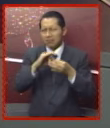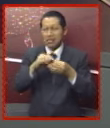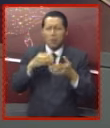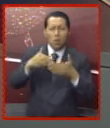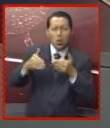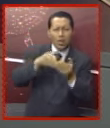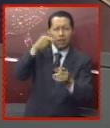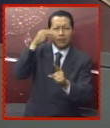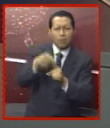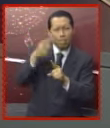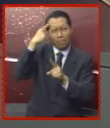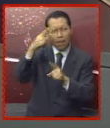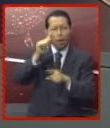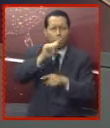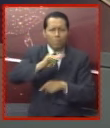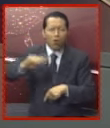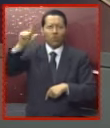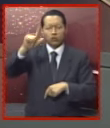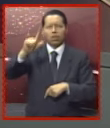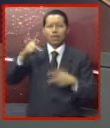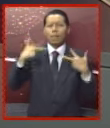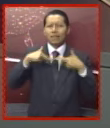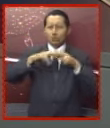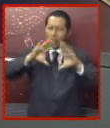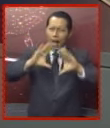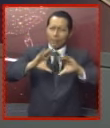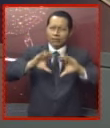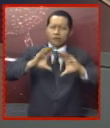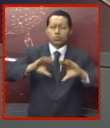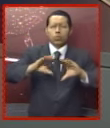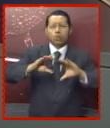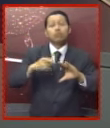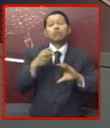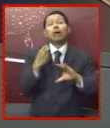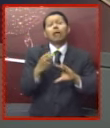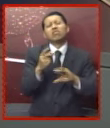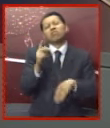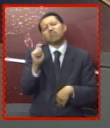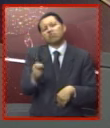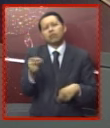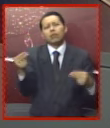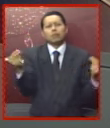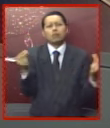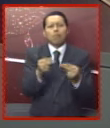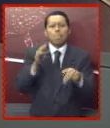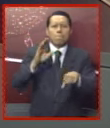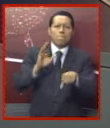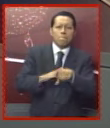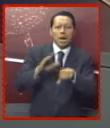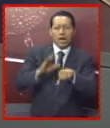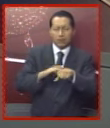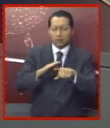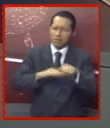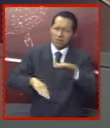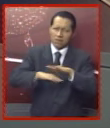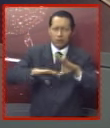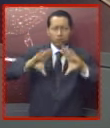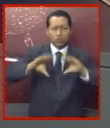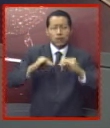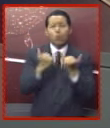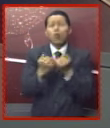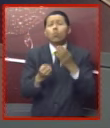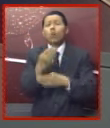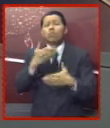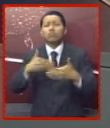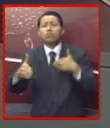en la profesionalización y capacitación de los docentes. En consecuencia, requiere de una sólida formación inicial y de una actualización